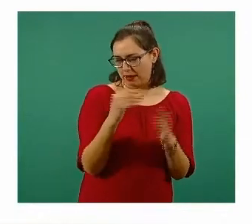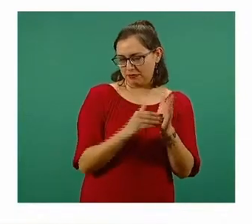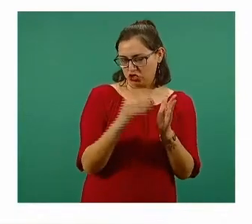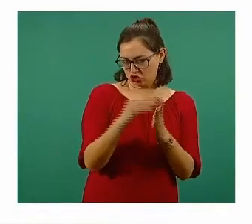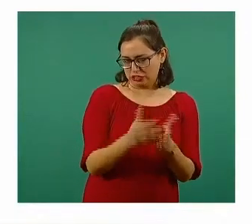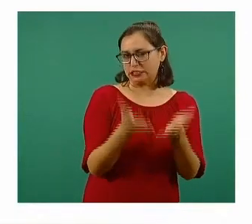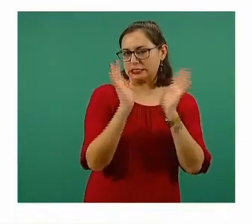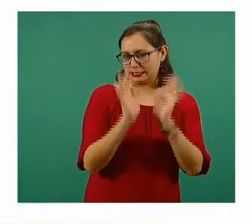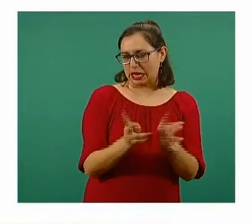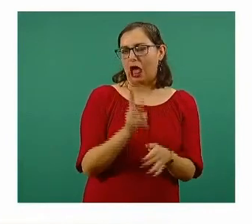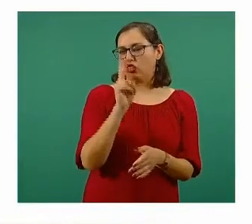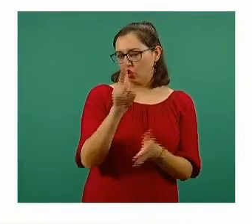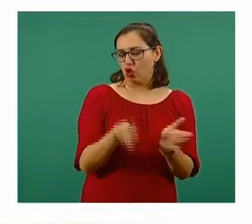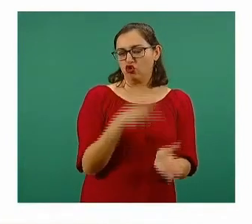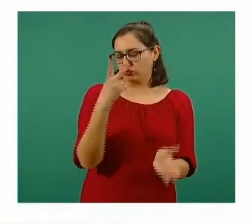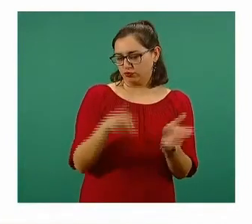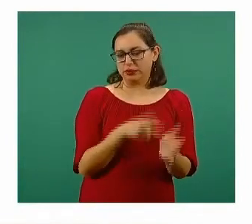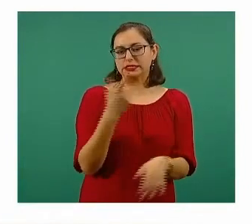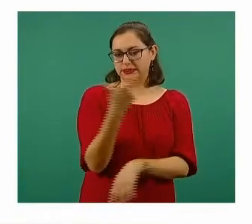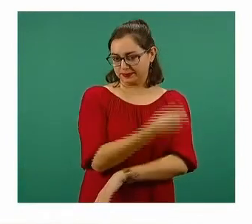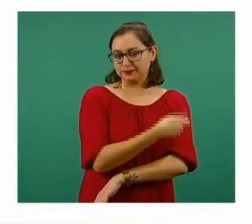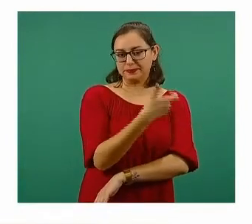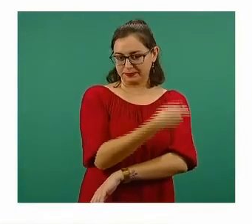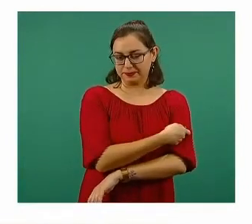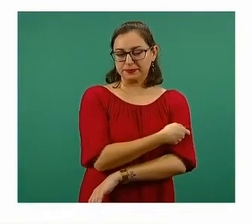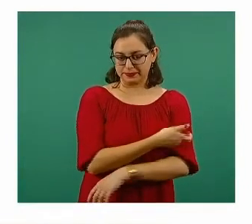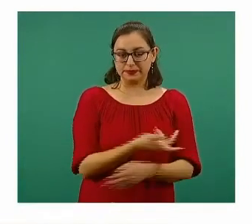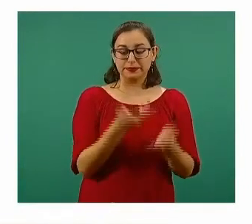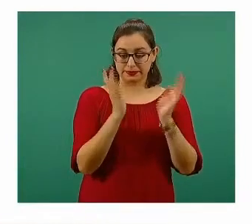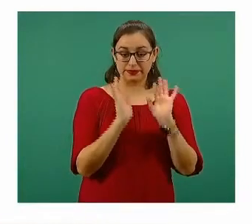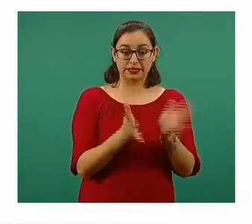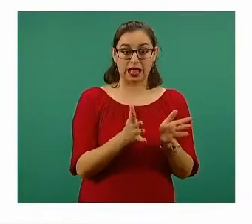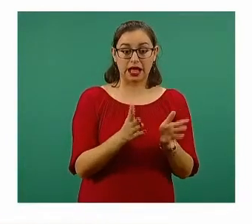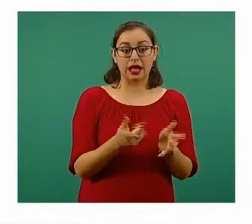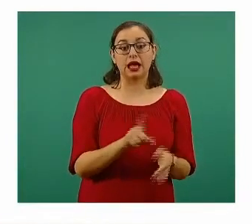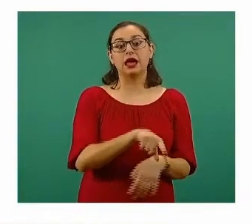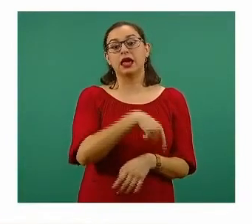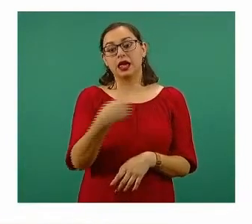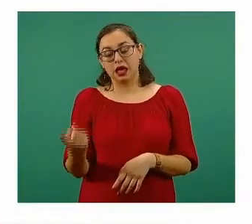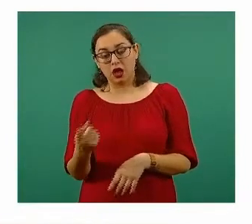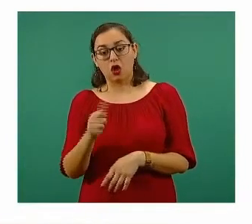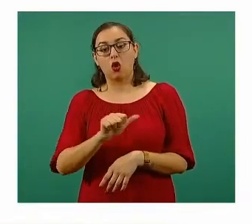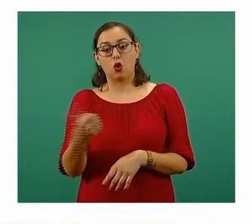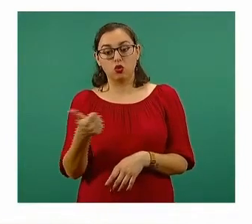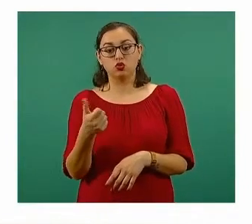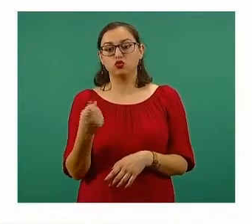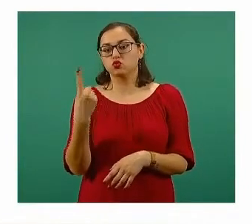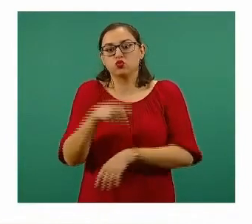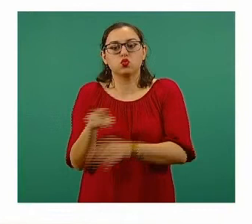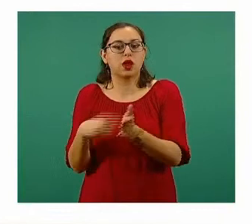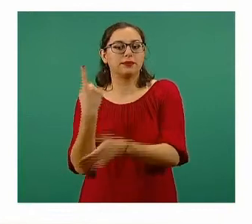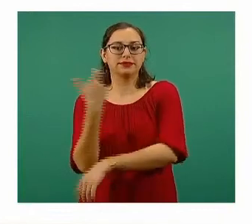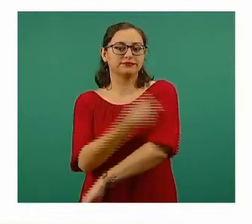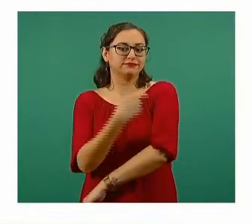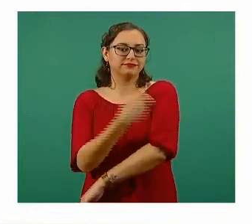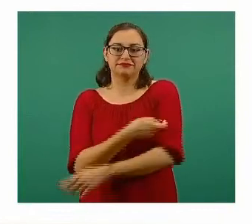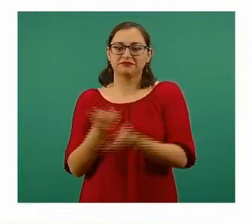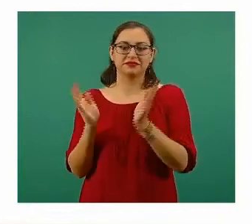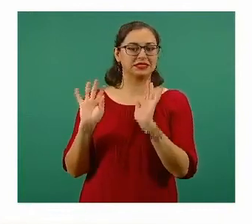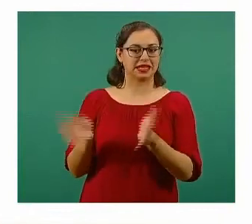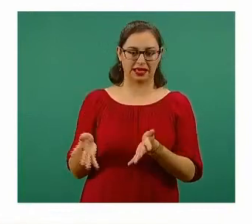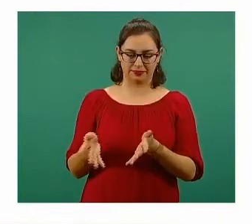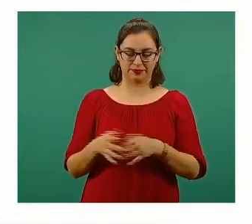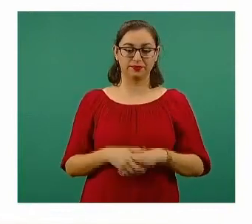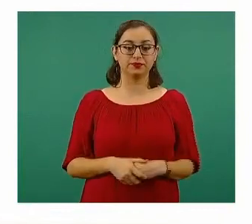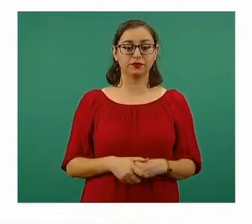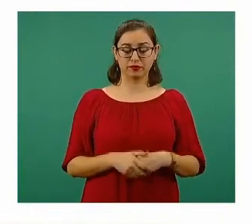la mayoría de quienes tienen al menos una dosis tienen el esquema completo. Seguimos vacunando a las 4